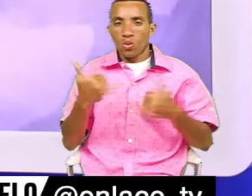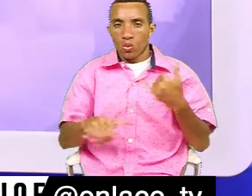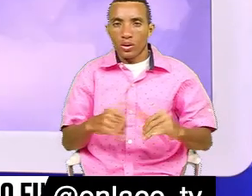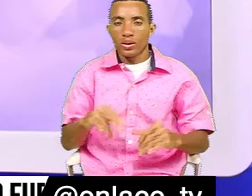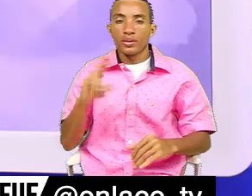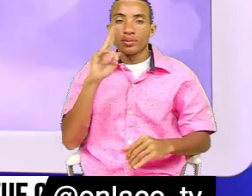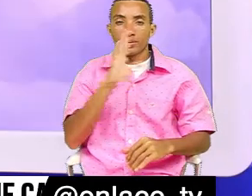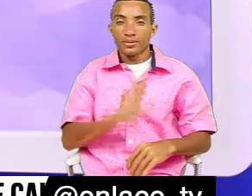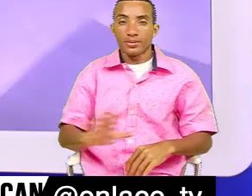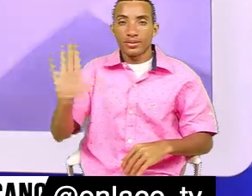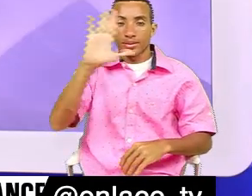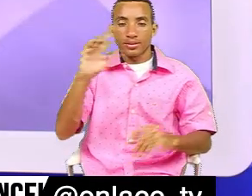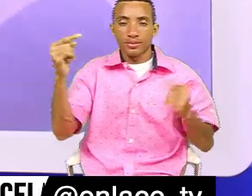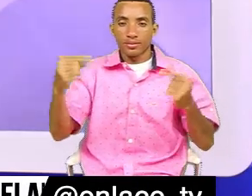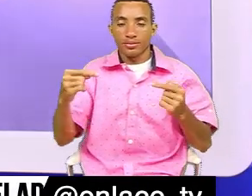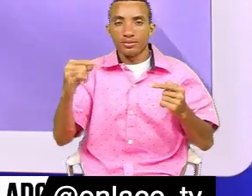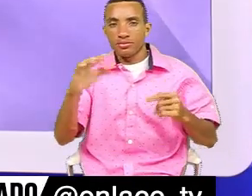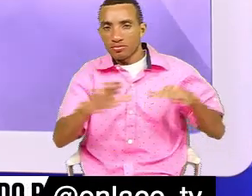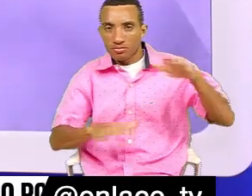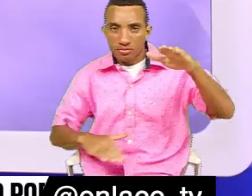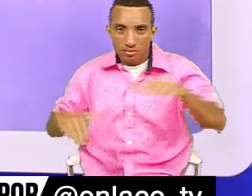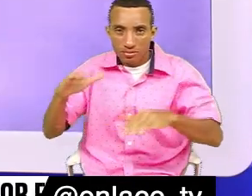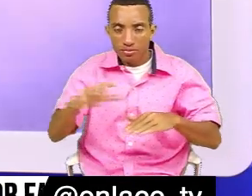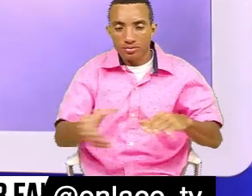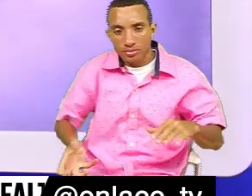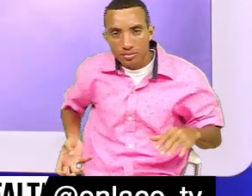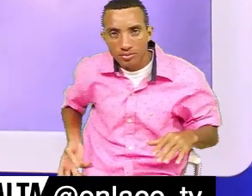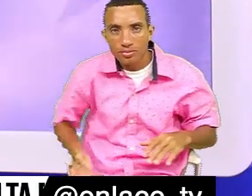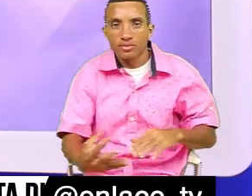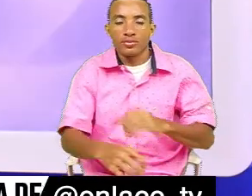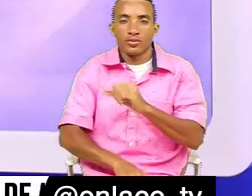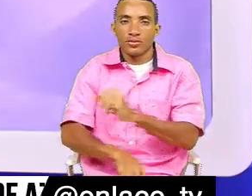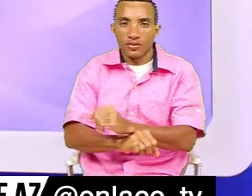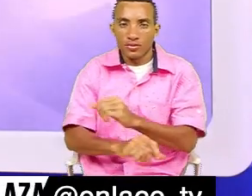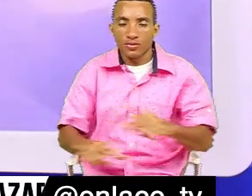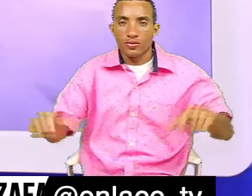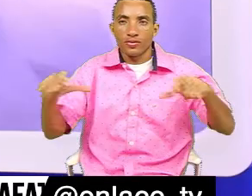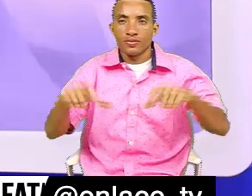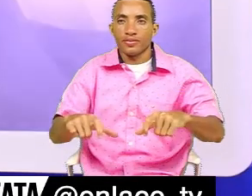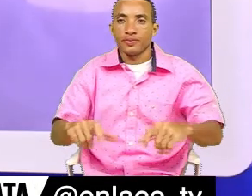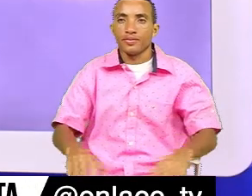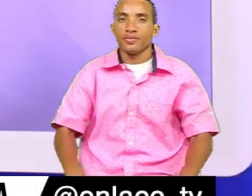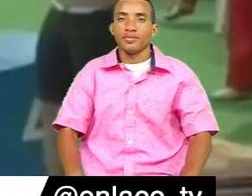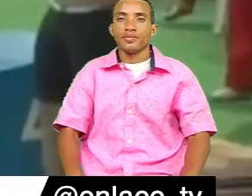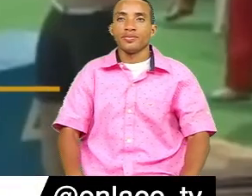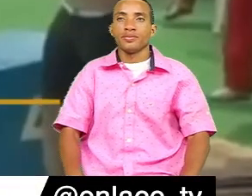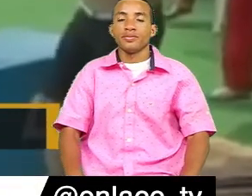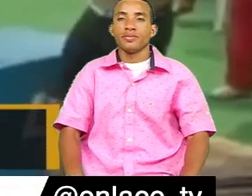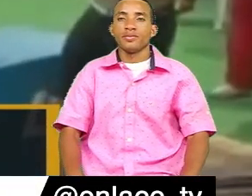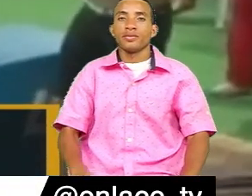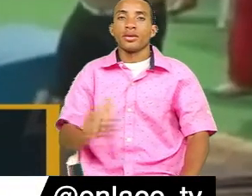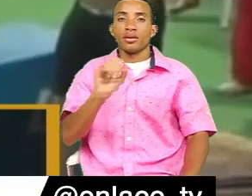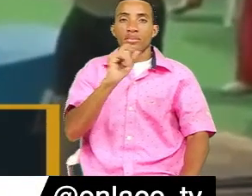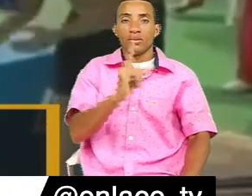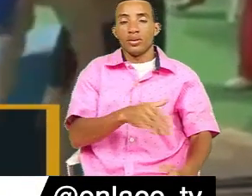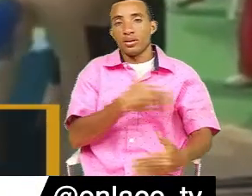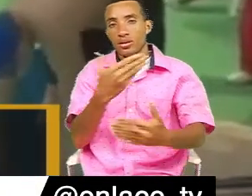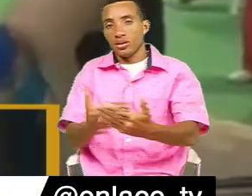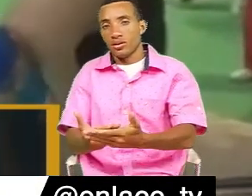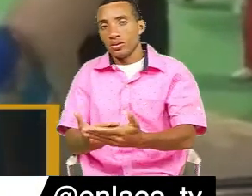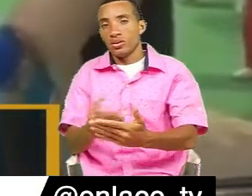tendrán competencia: natación, bolo, fútbol, fútbol de salón, entre otras. Del 1 al 4 de agosto